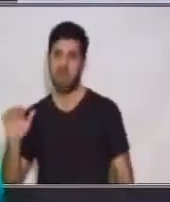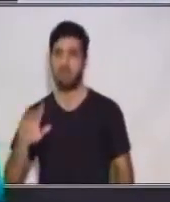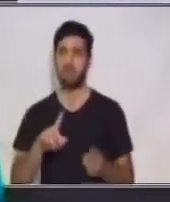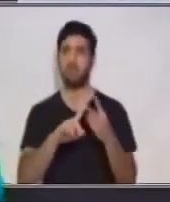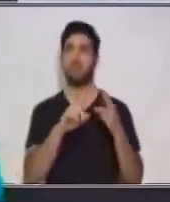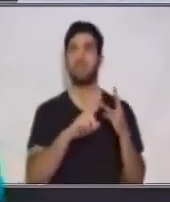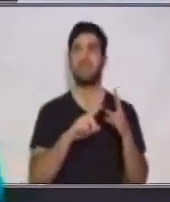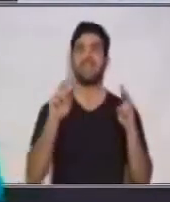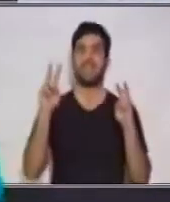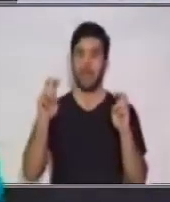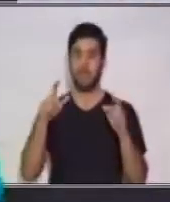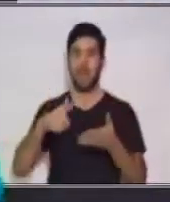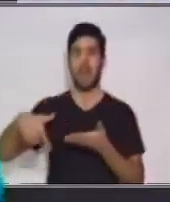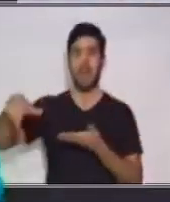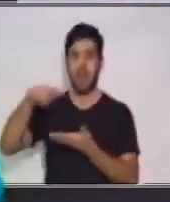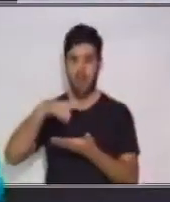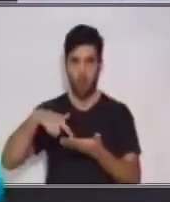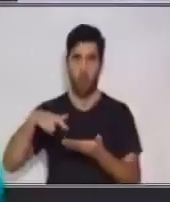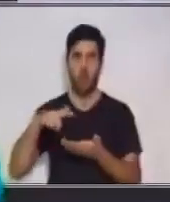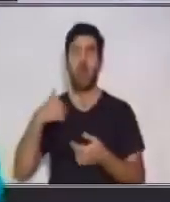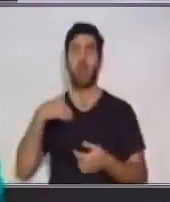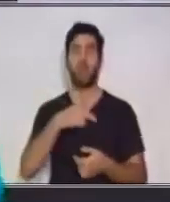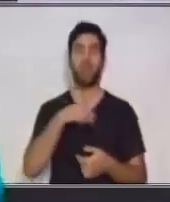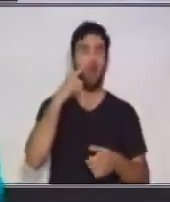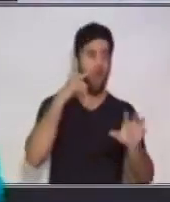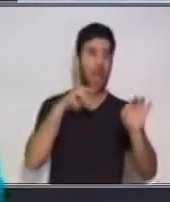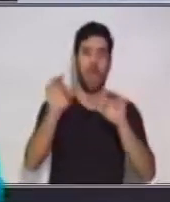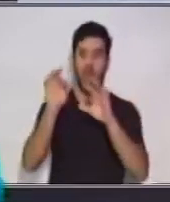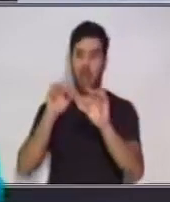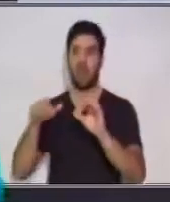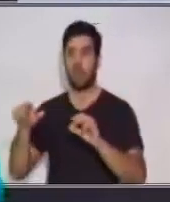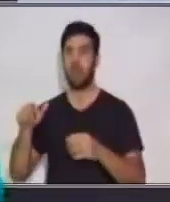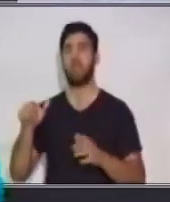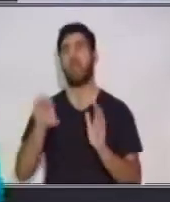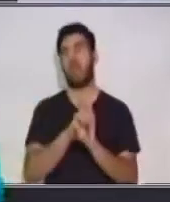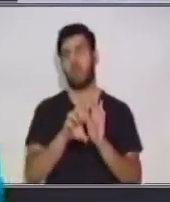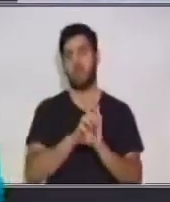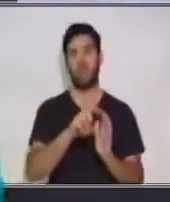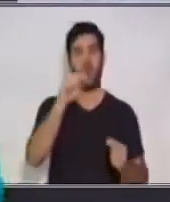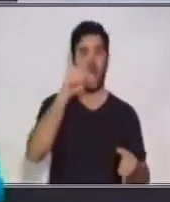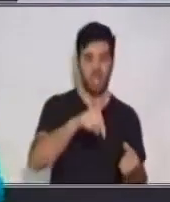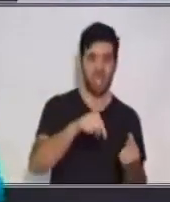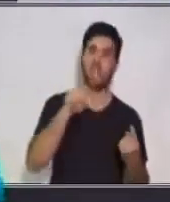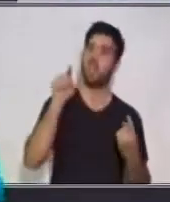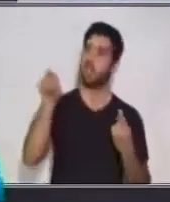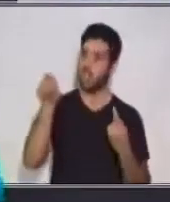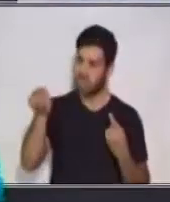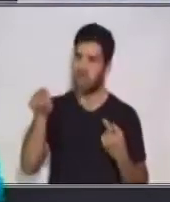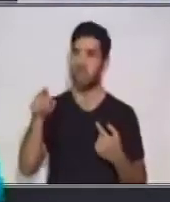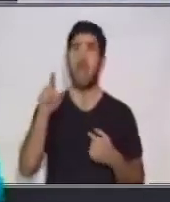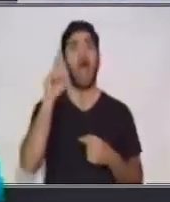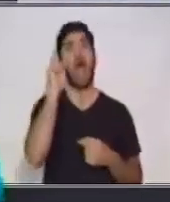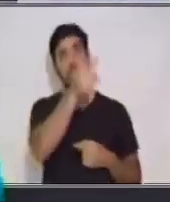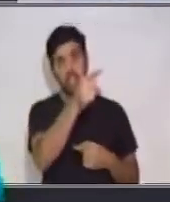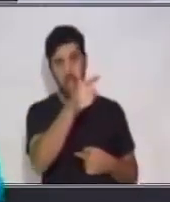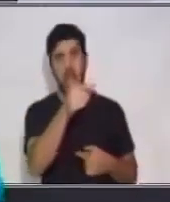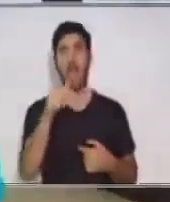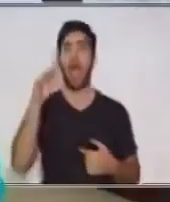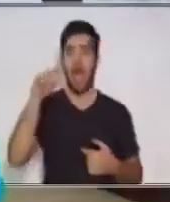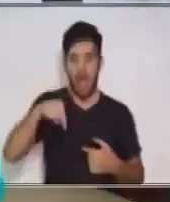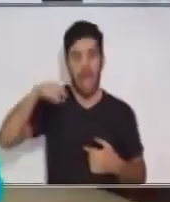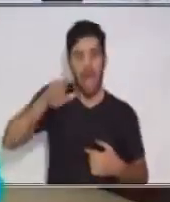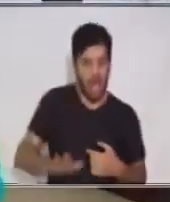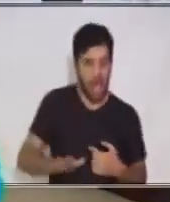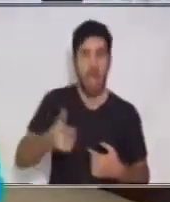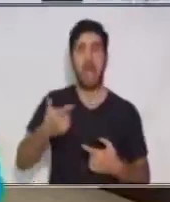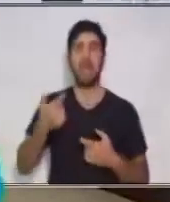Adverbios de lugar, todo aquello que nos va a identificar un lugar, puede ser aquí, allí, allá, acá,